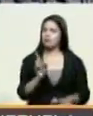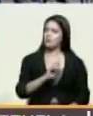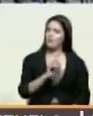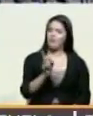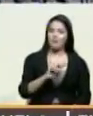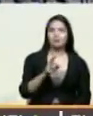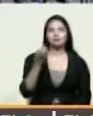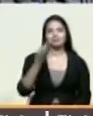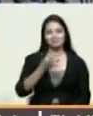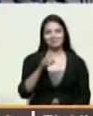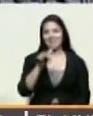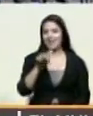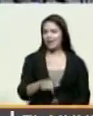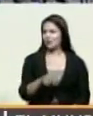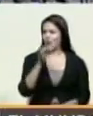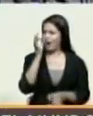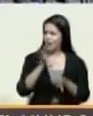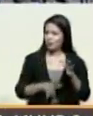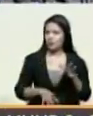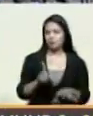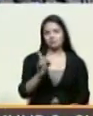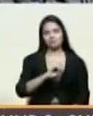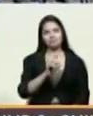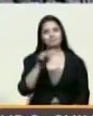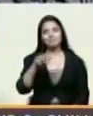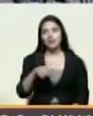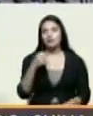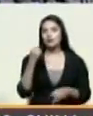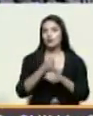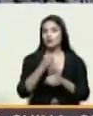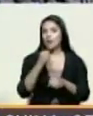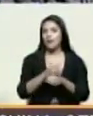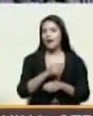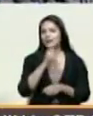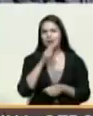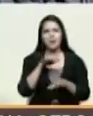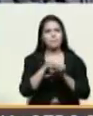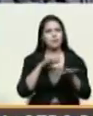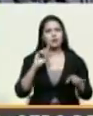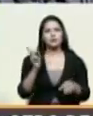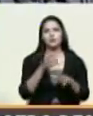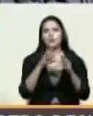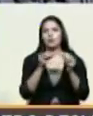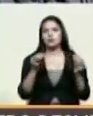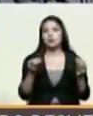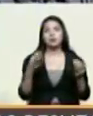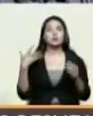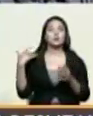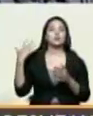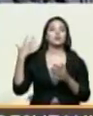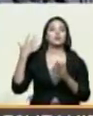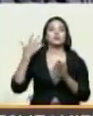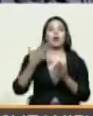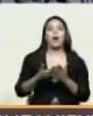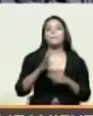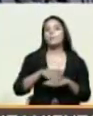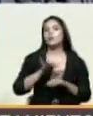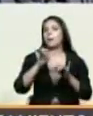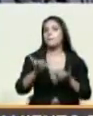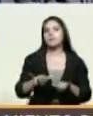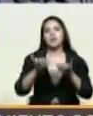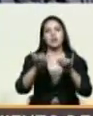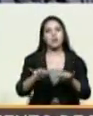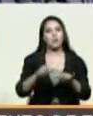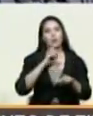Se lo garantizo que esto no es casual. Esto es trabajado por las grandes burguesías, históricamente, porque son los mismos